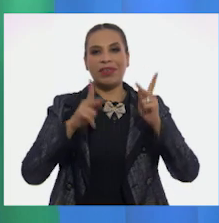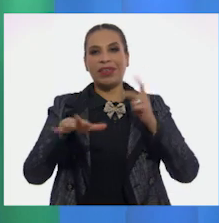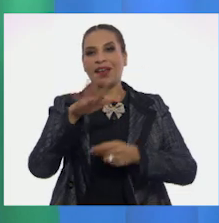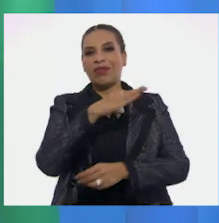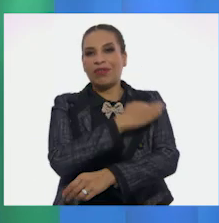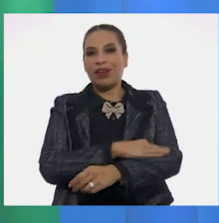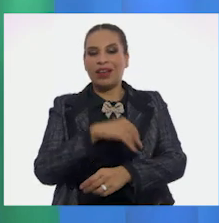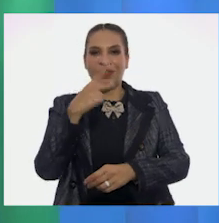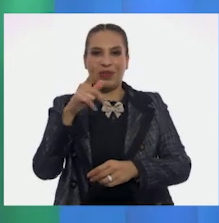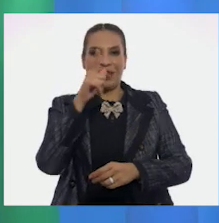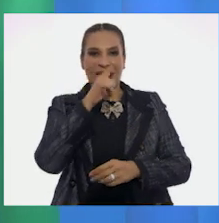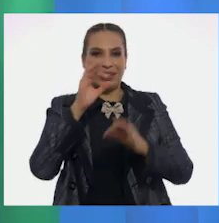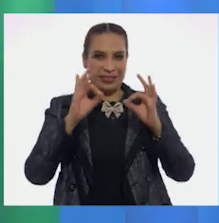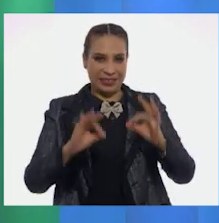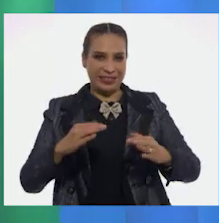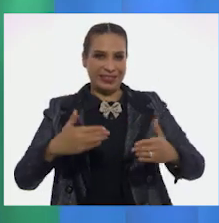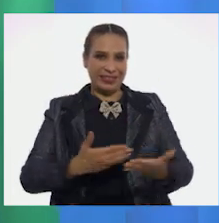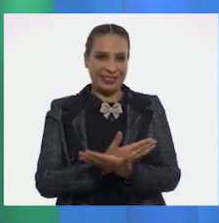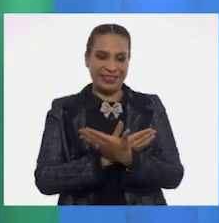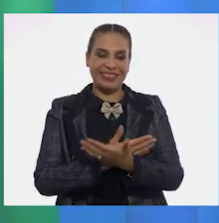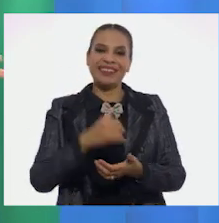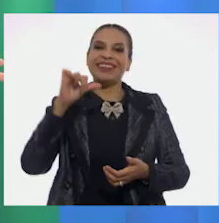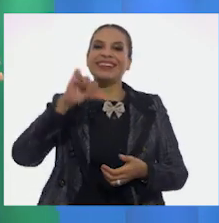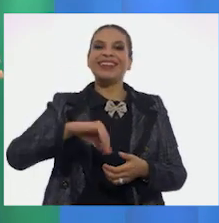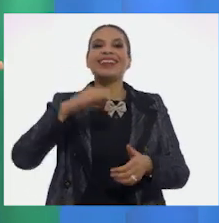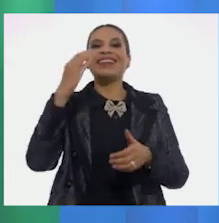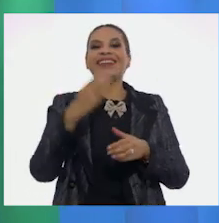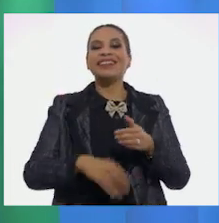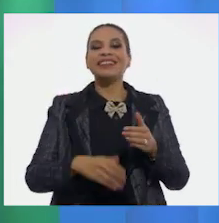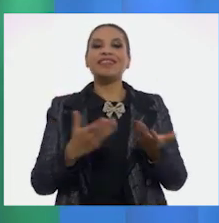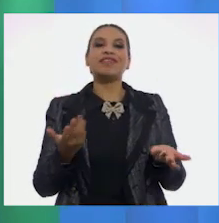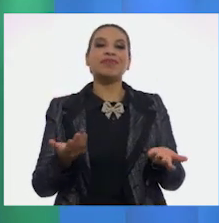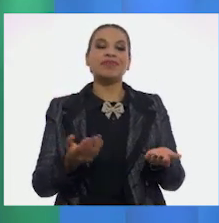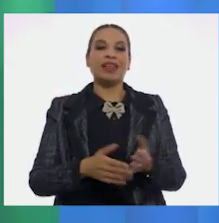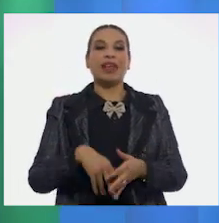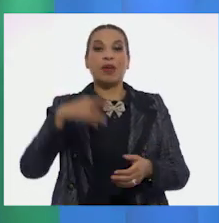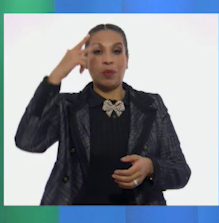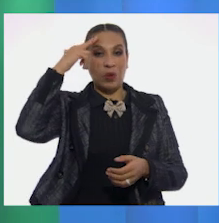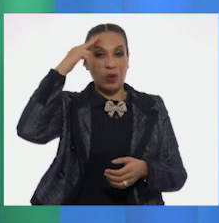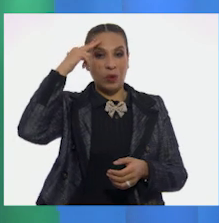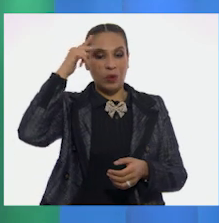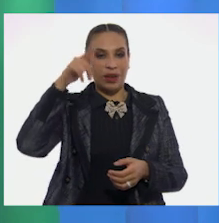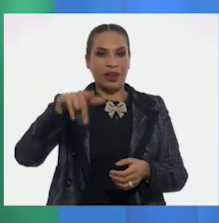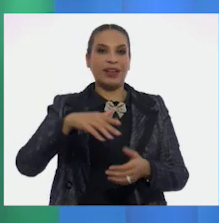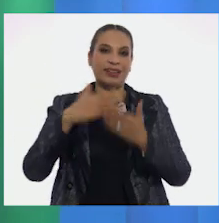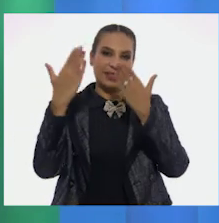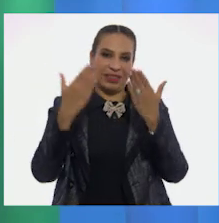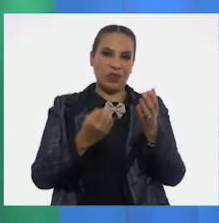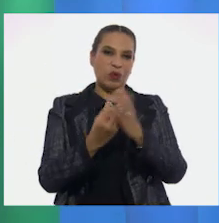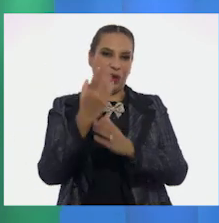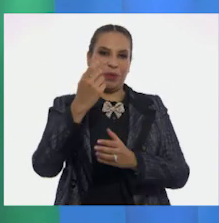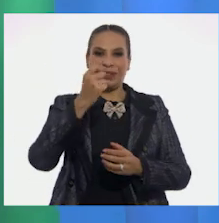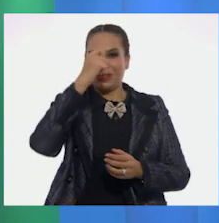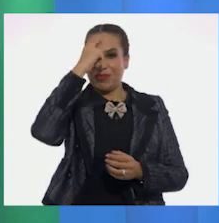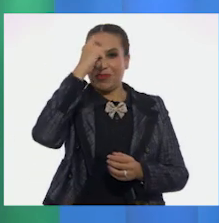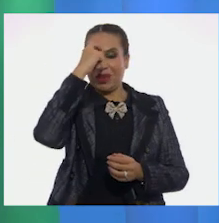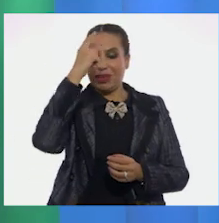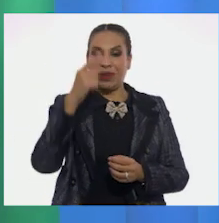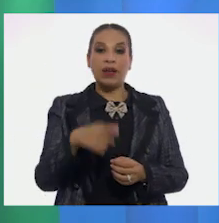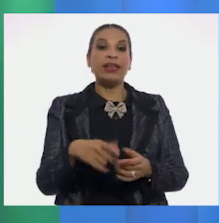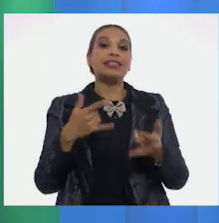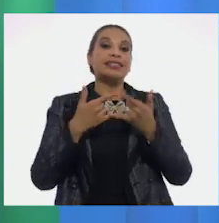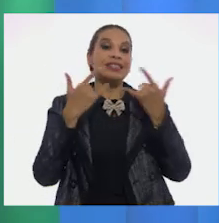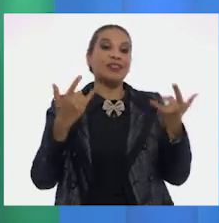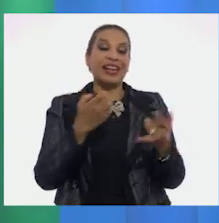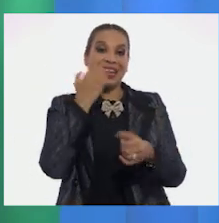tu familia en tu lengua materna. Por hoy hemos terminado con el Porfiriato, la llegada de nuevos inventos.